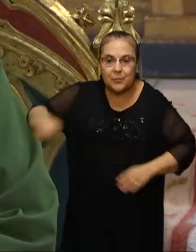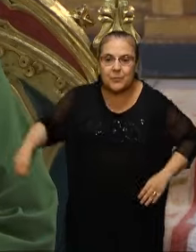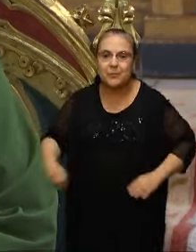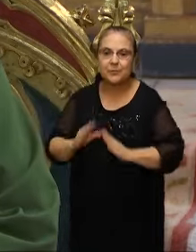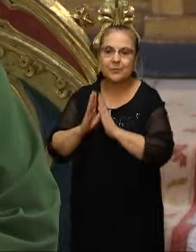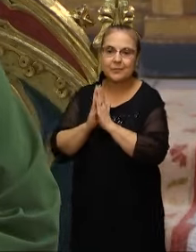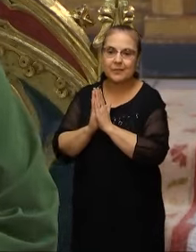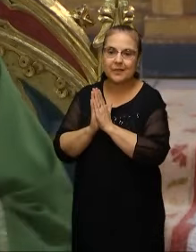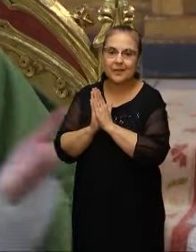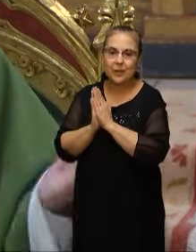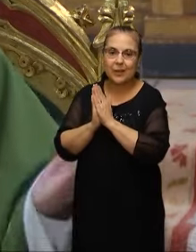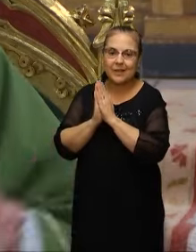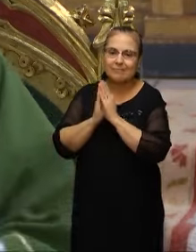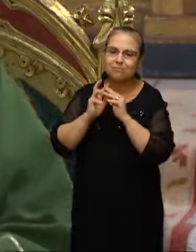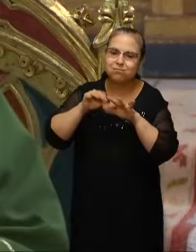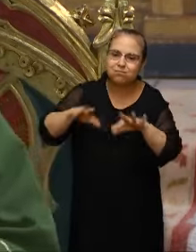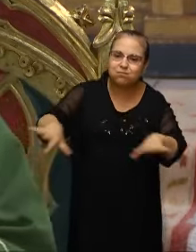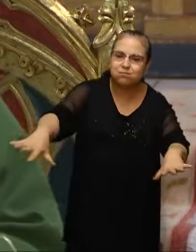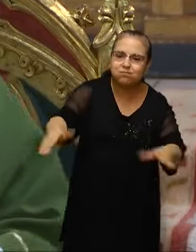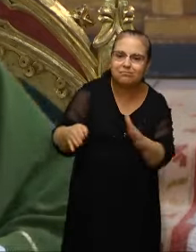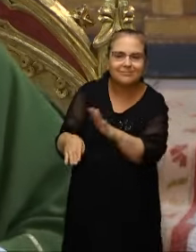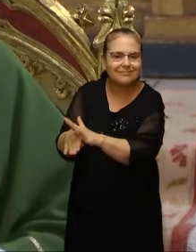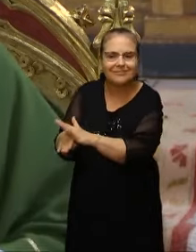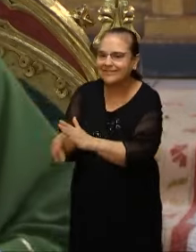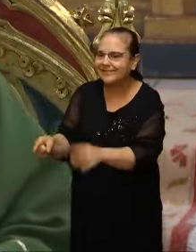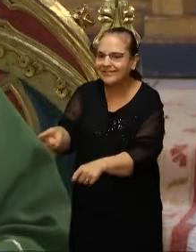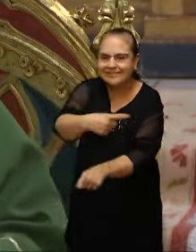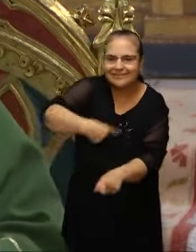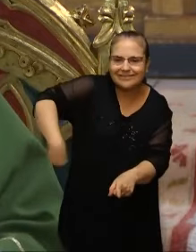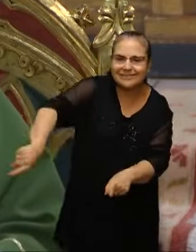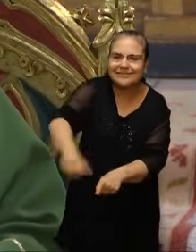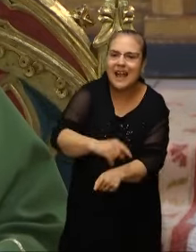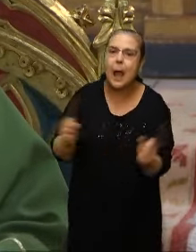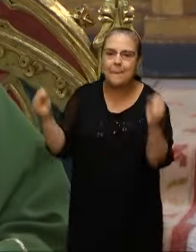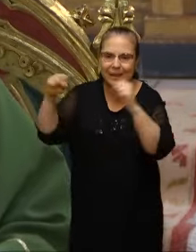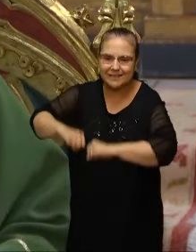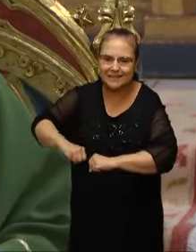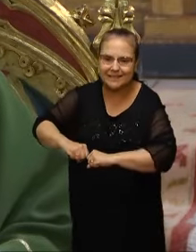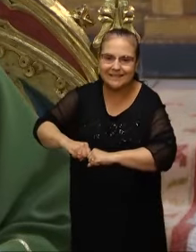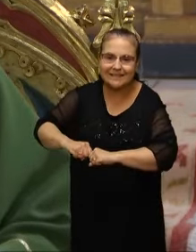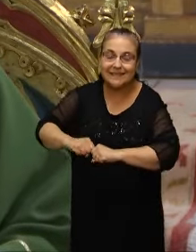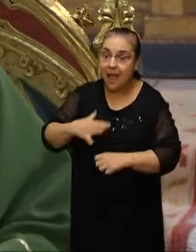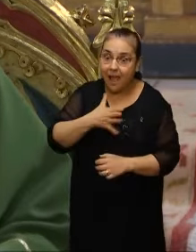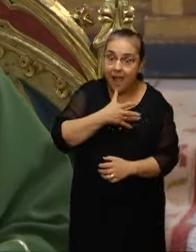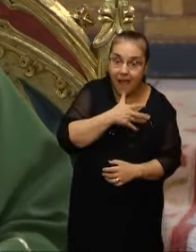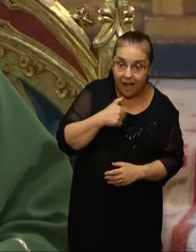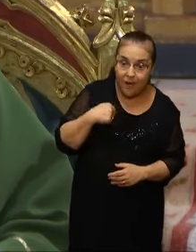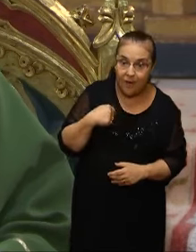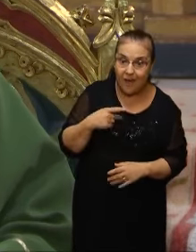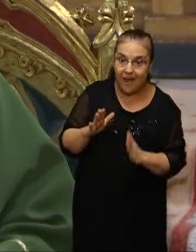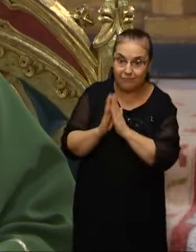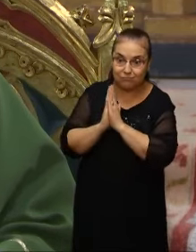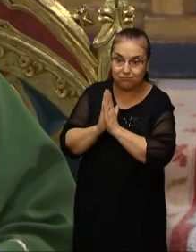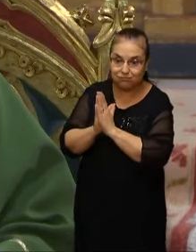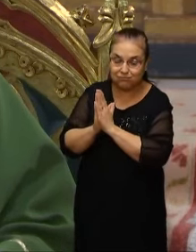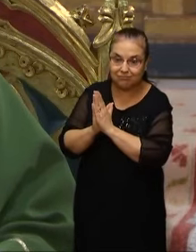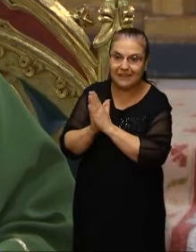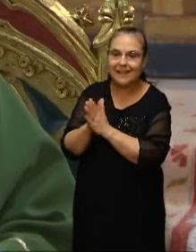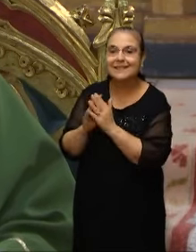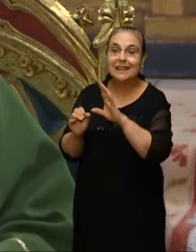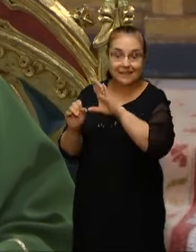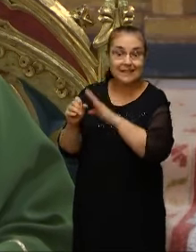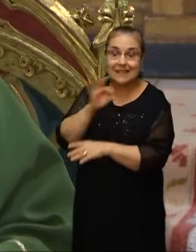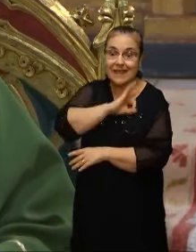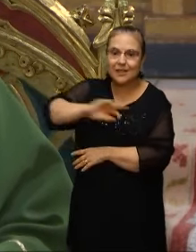Hijo y Espíritu Santo descienda y permanezca sobre vosotros Pues ahora cuando recé y cuando recemos ante el